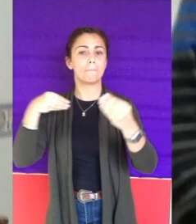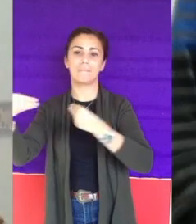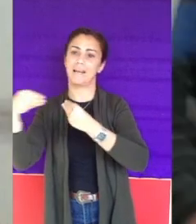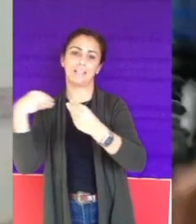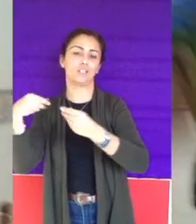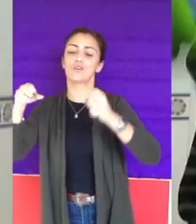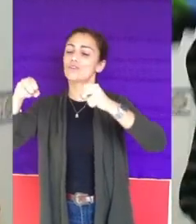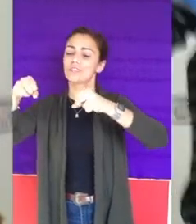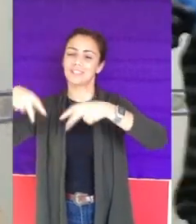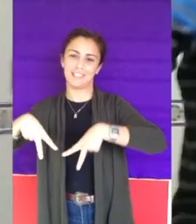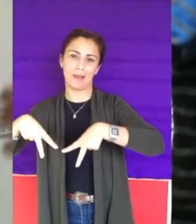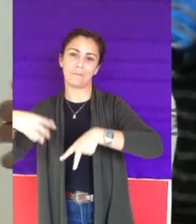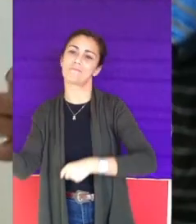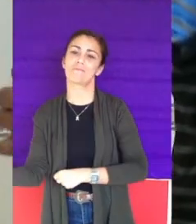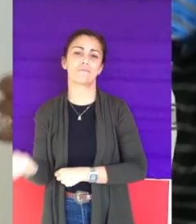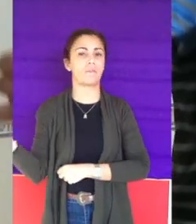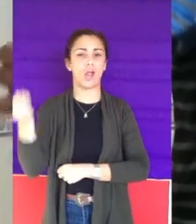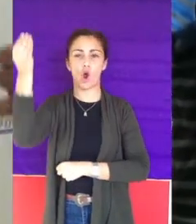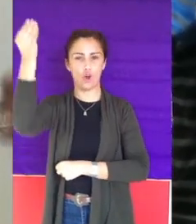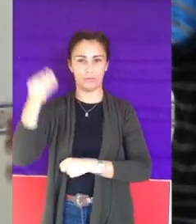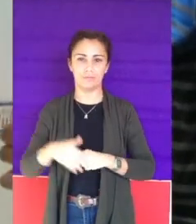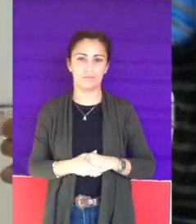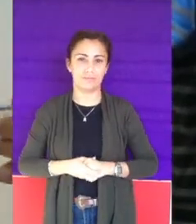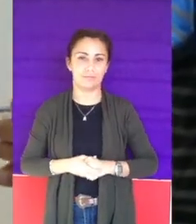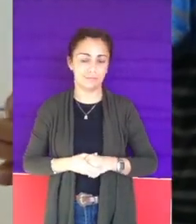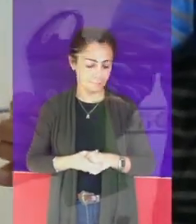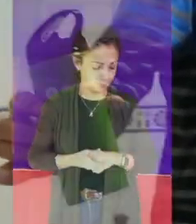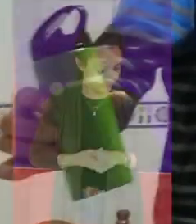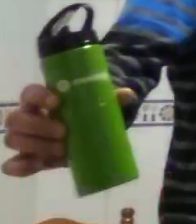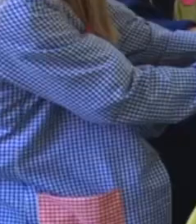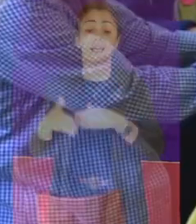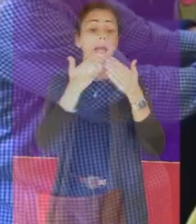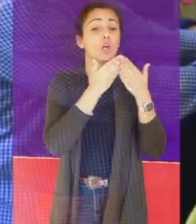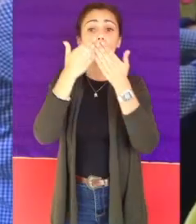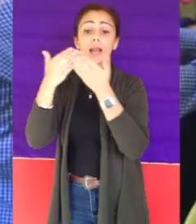En casa. Mejor sin plásticos.